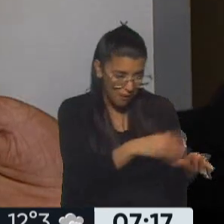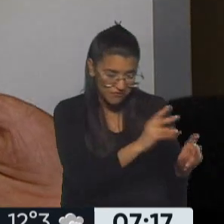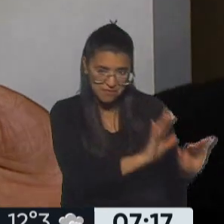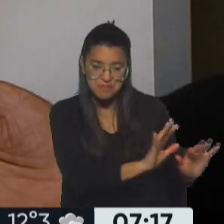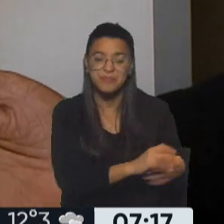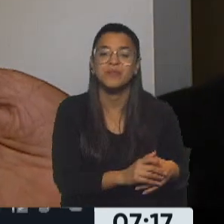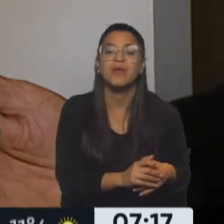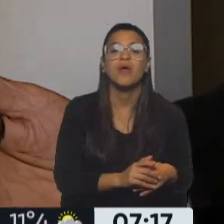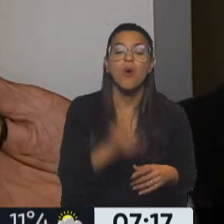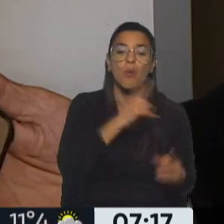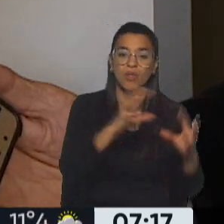cuando estemos sesionando